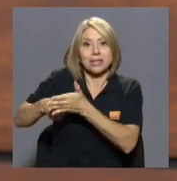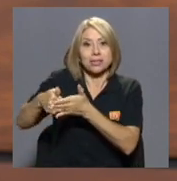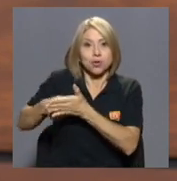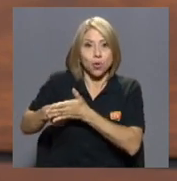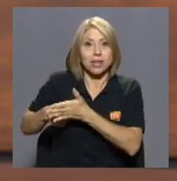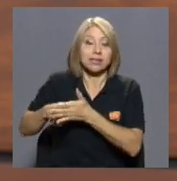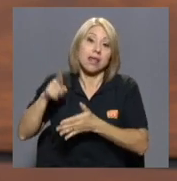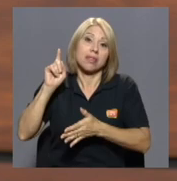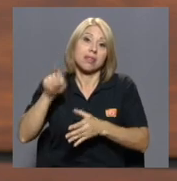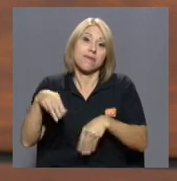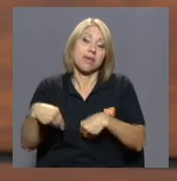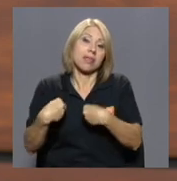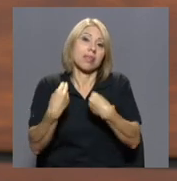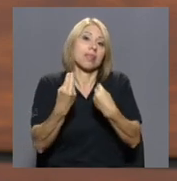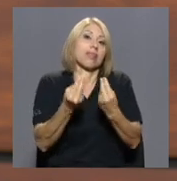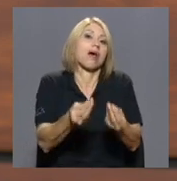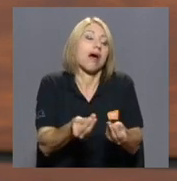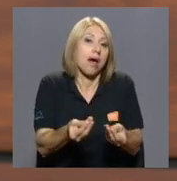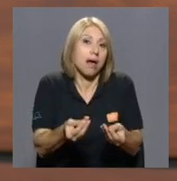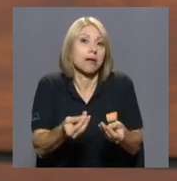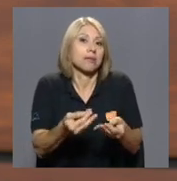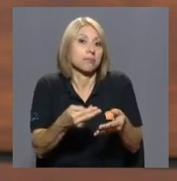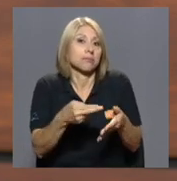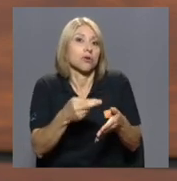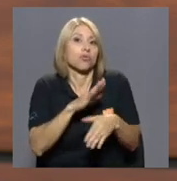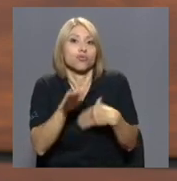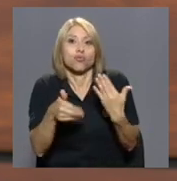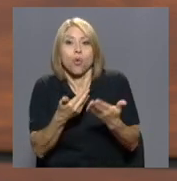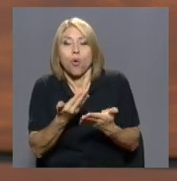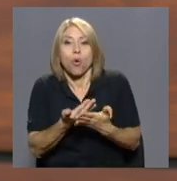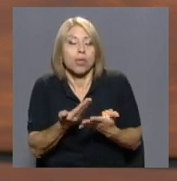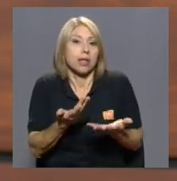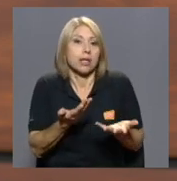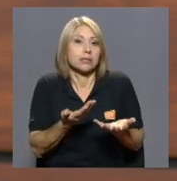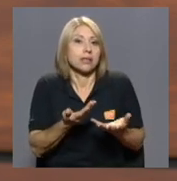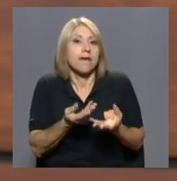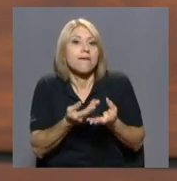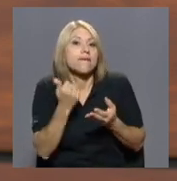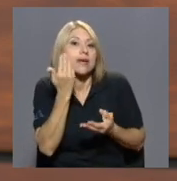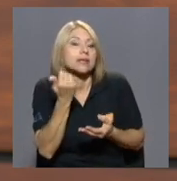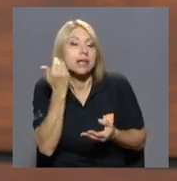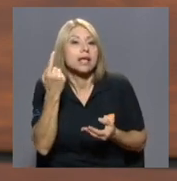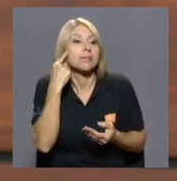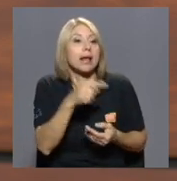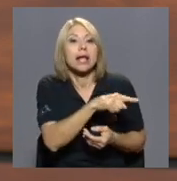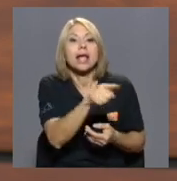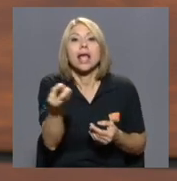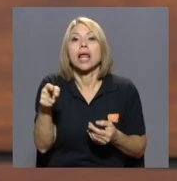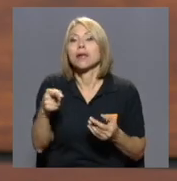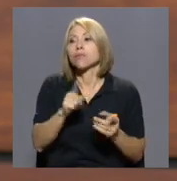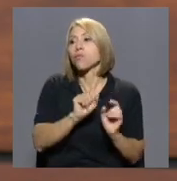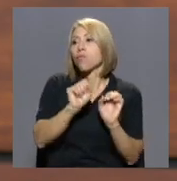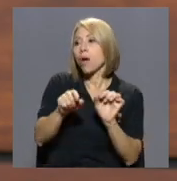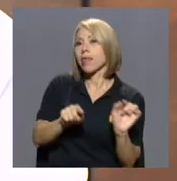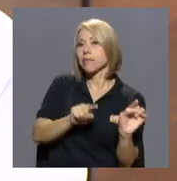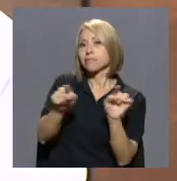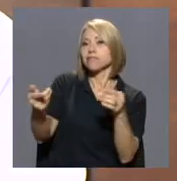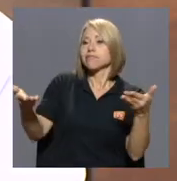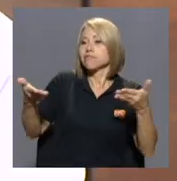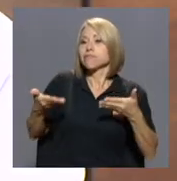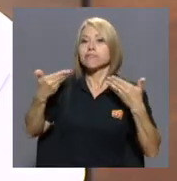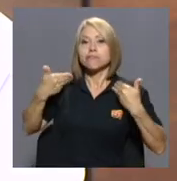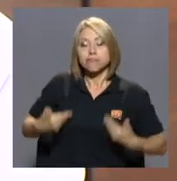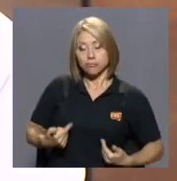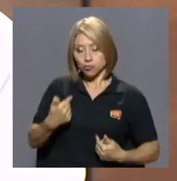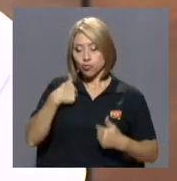para que cada candidato se presente a su distrito electoral y le diga, mire, este soy yo, esto es lo que he hecho, esta es mi trayectoria, estos